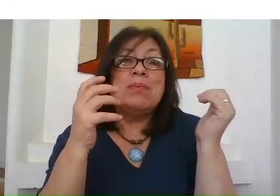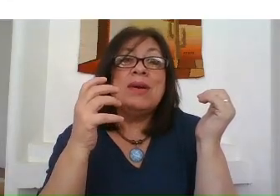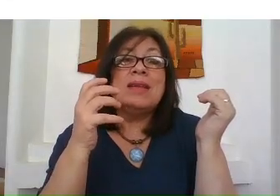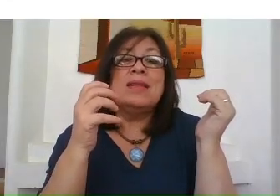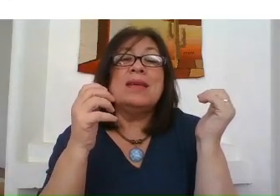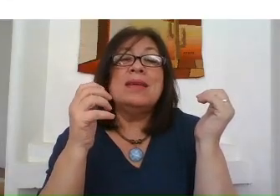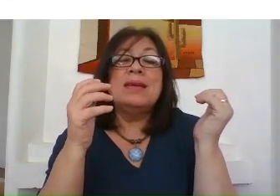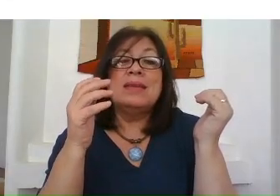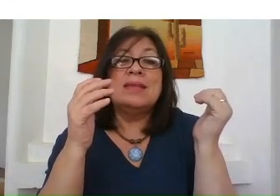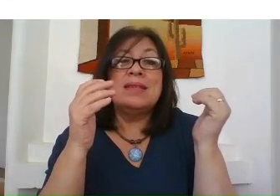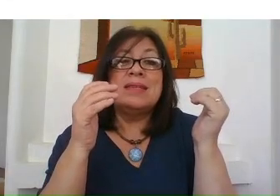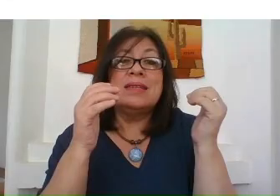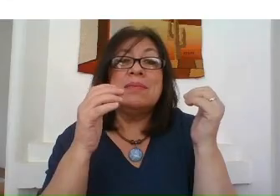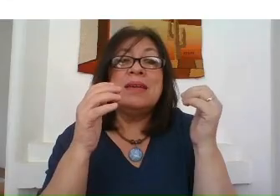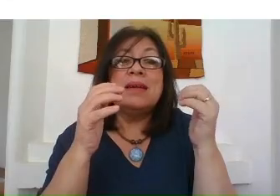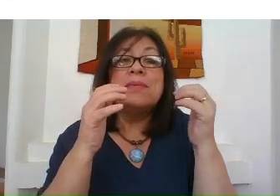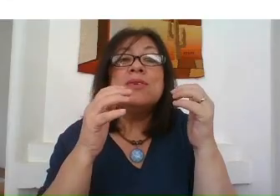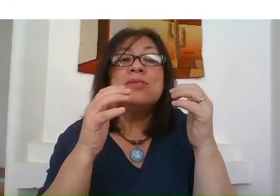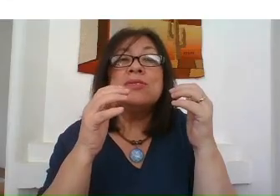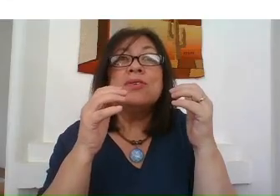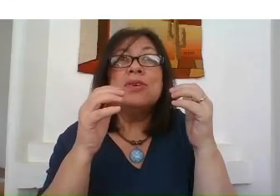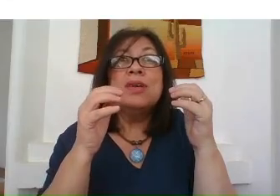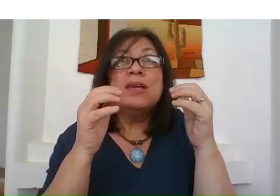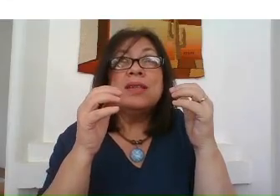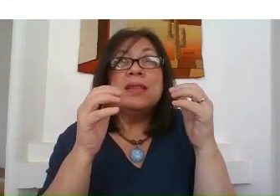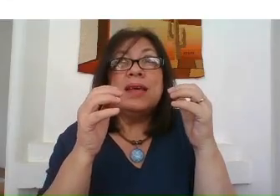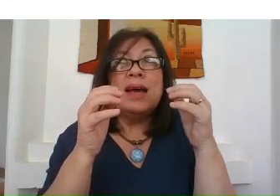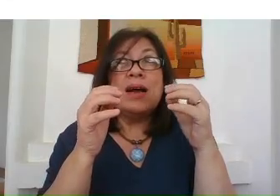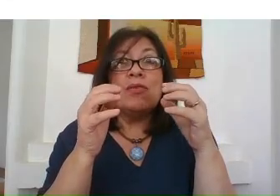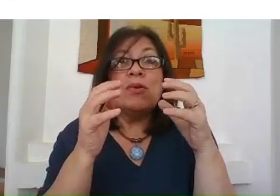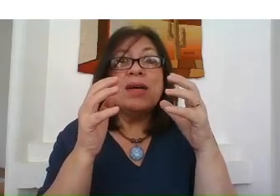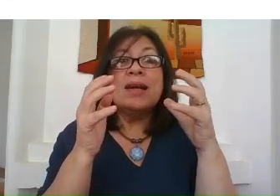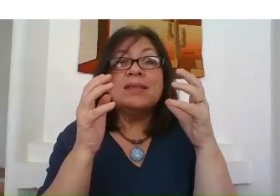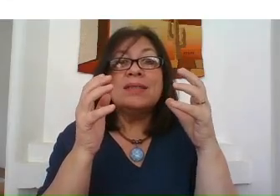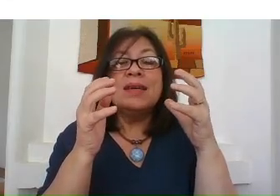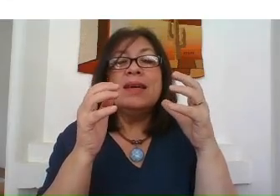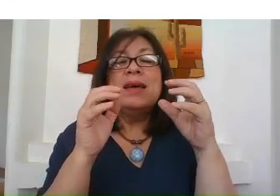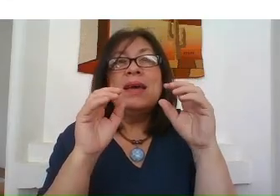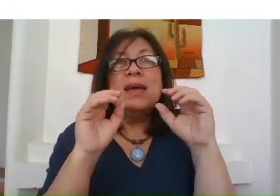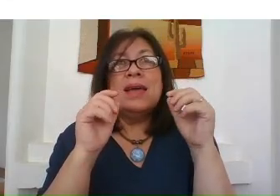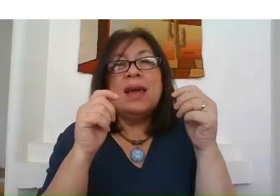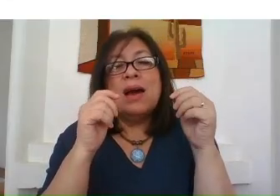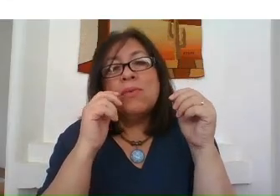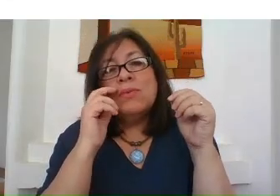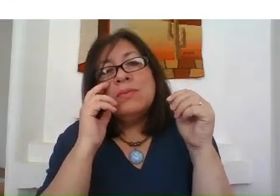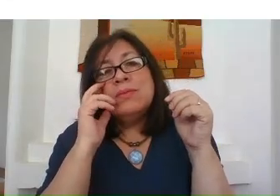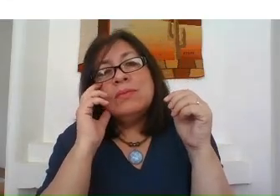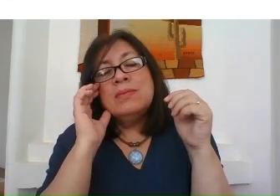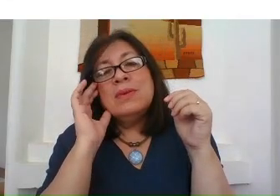de respuesta del sistema nervioso de acomodarse